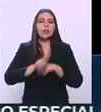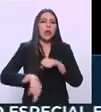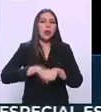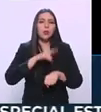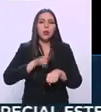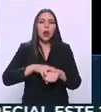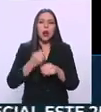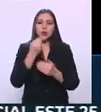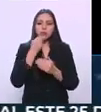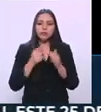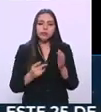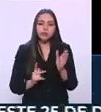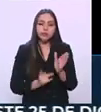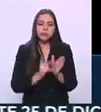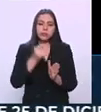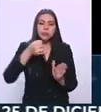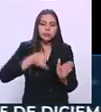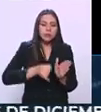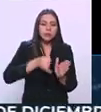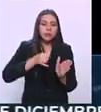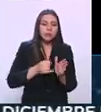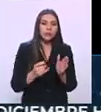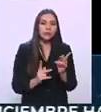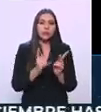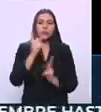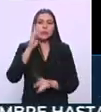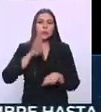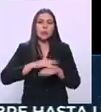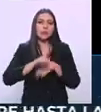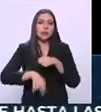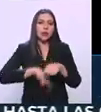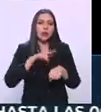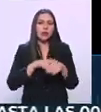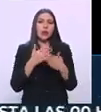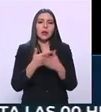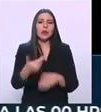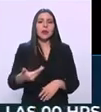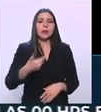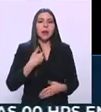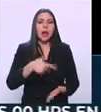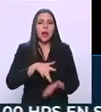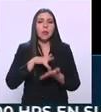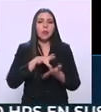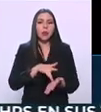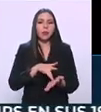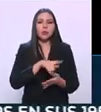ahí también nos ha pedido el apoyo para estudiar y diseñar